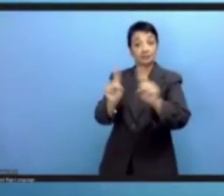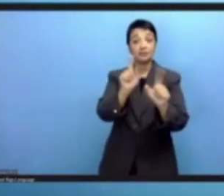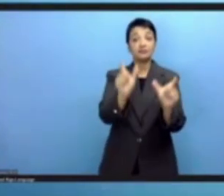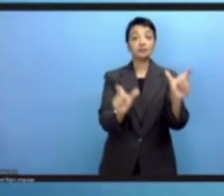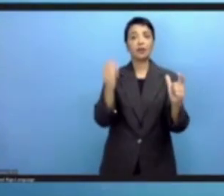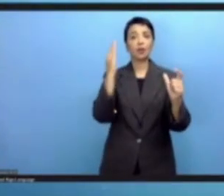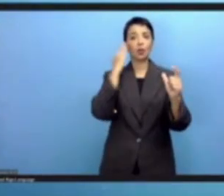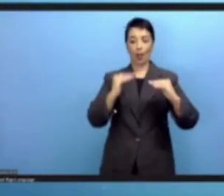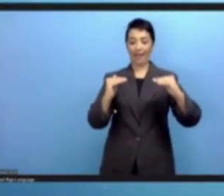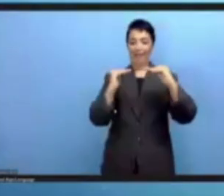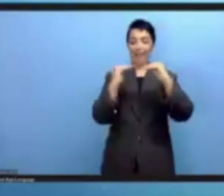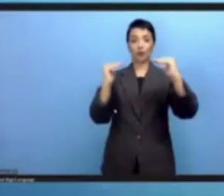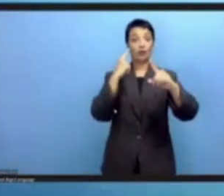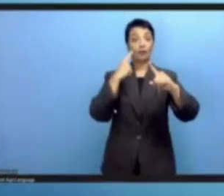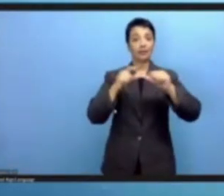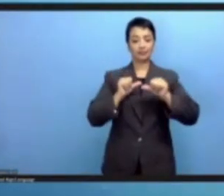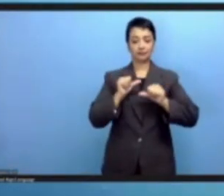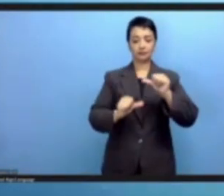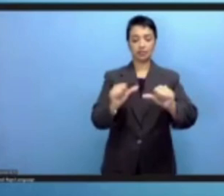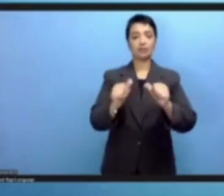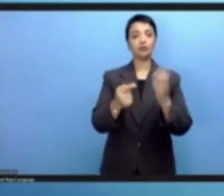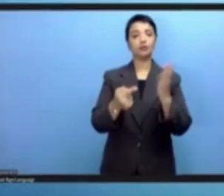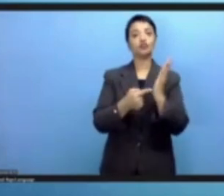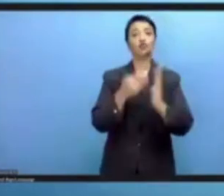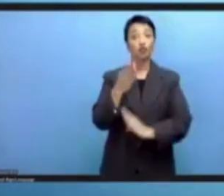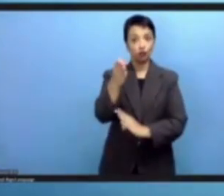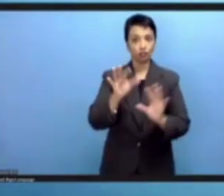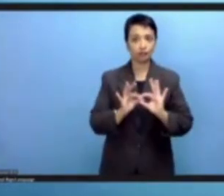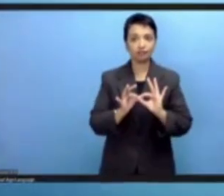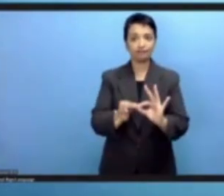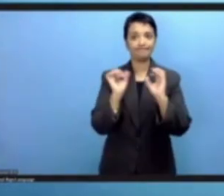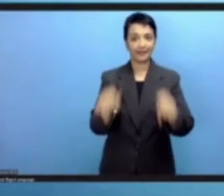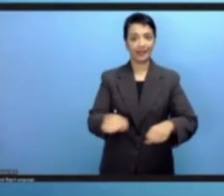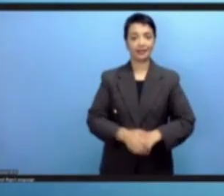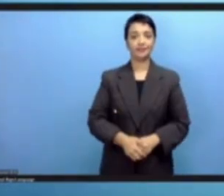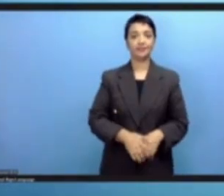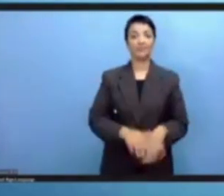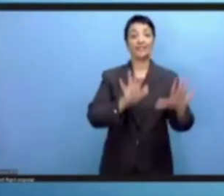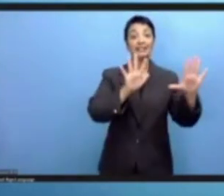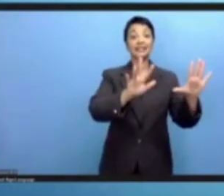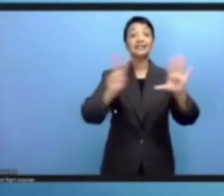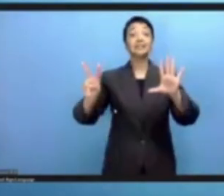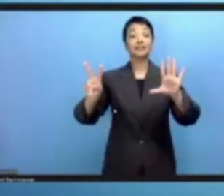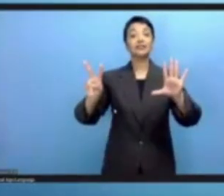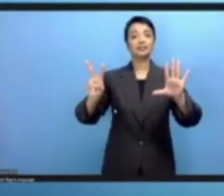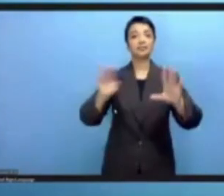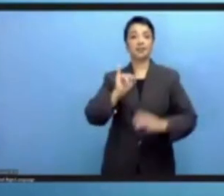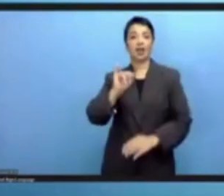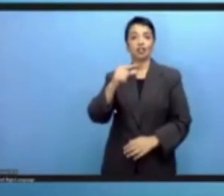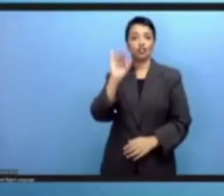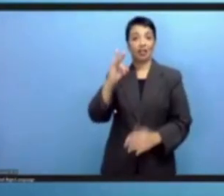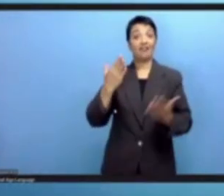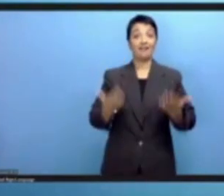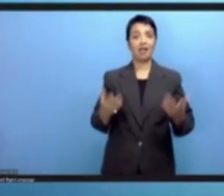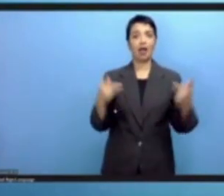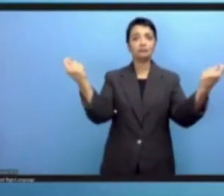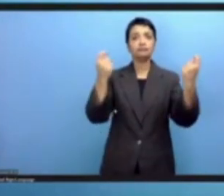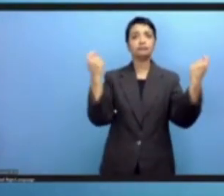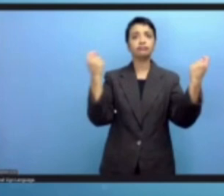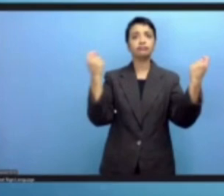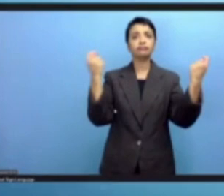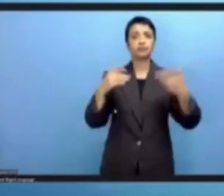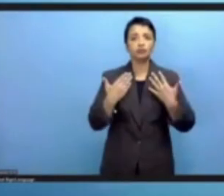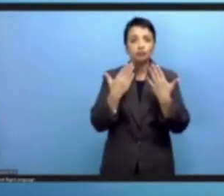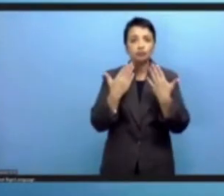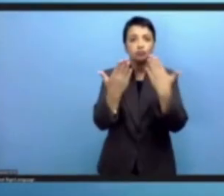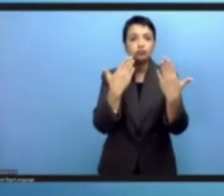afectó de distintas maneras este y jefe tiene la impronta de reencontrarse formando la gobernanza